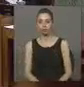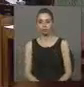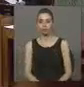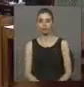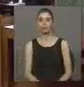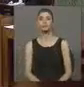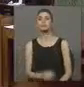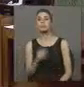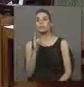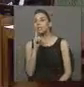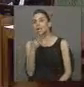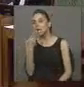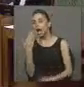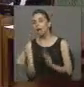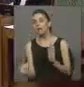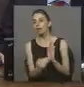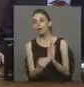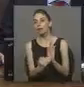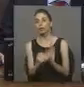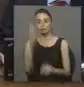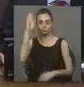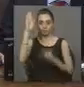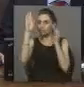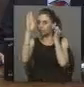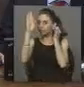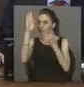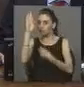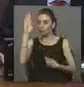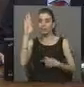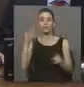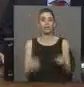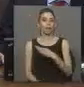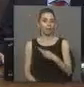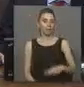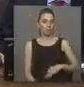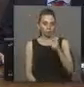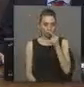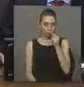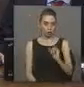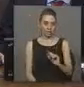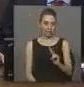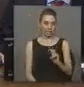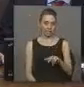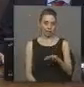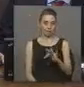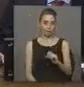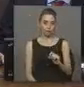Para hablar a favor de este proyecto de resolución, tiene la palabra el diputado Iván Fuentes.